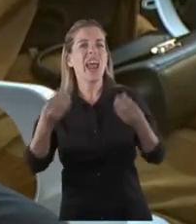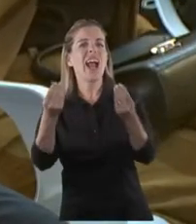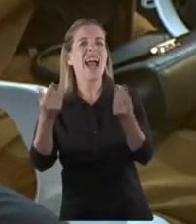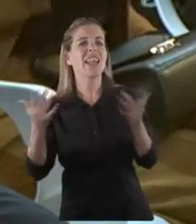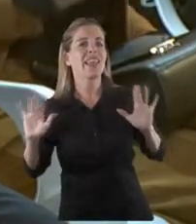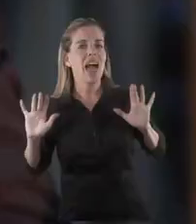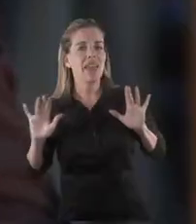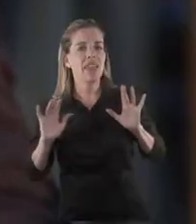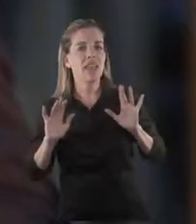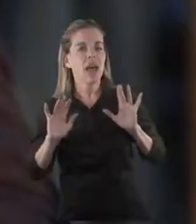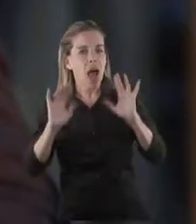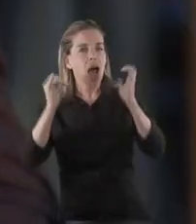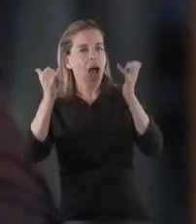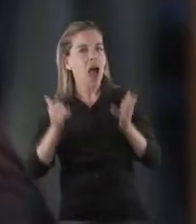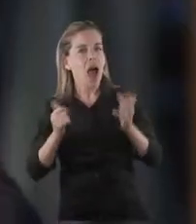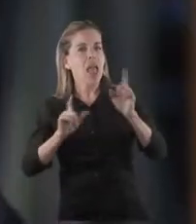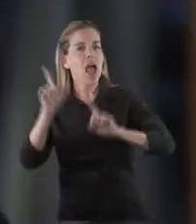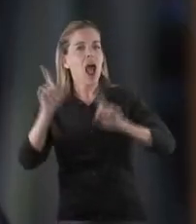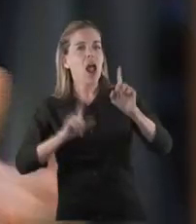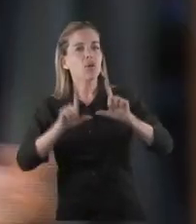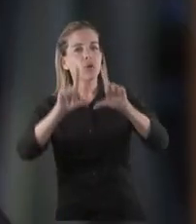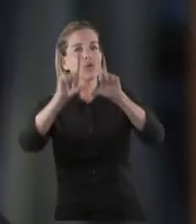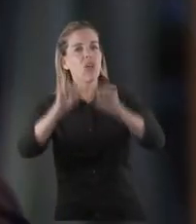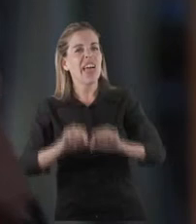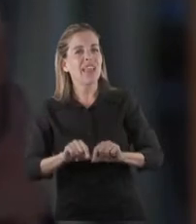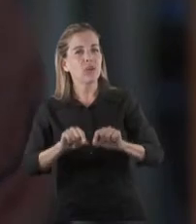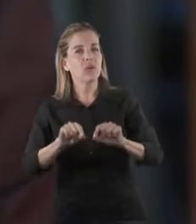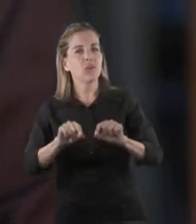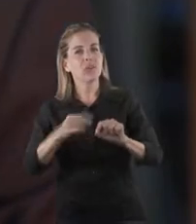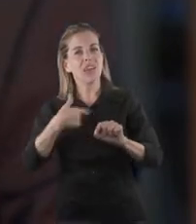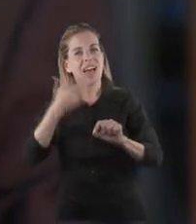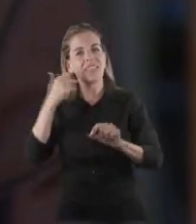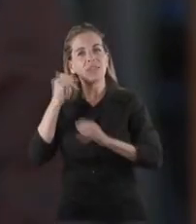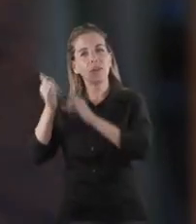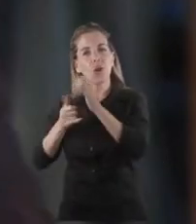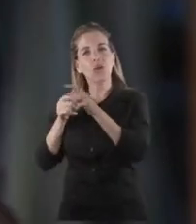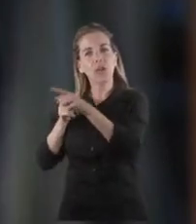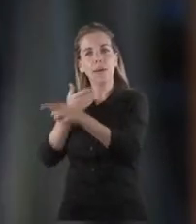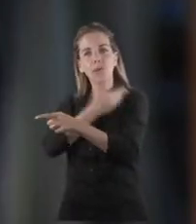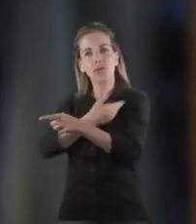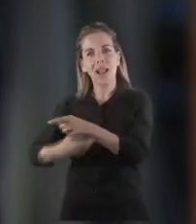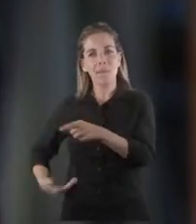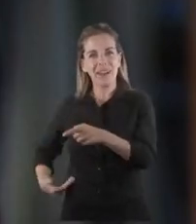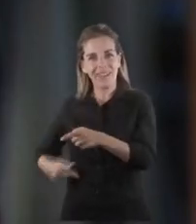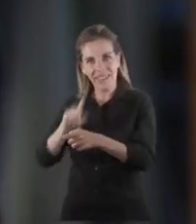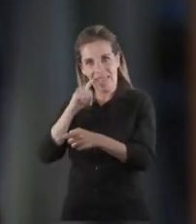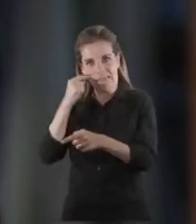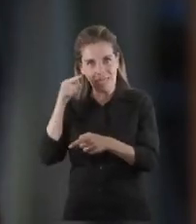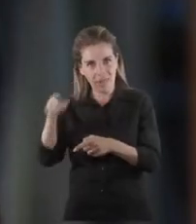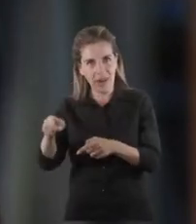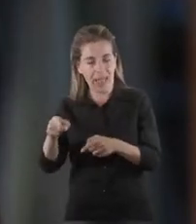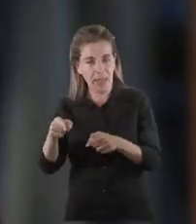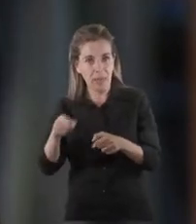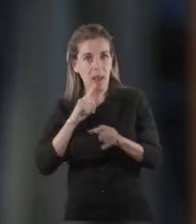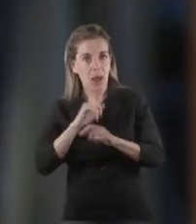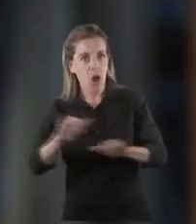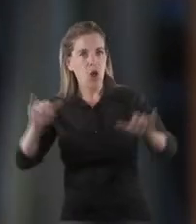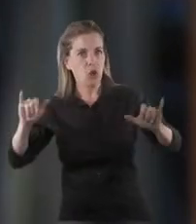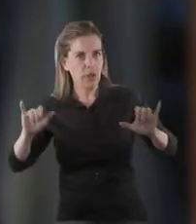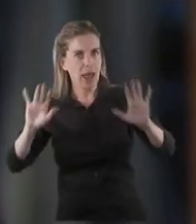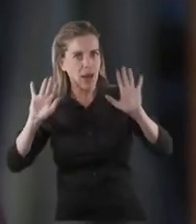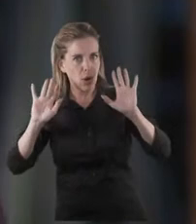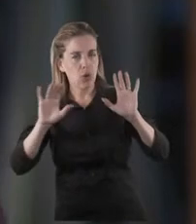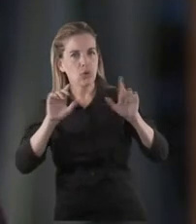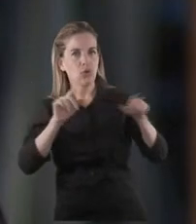algunos datos, que se lo comentábamos antes al señor presidente, pero para decirlos, Orlando fue muy